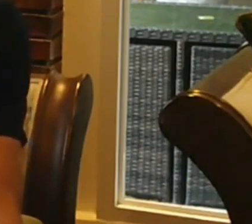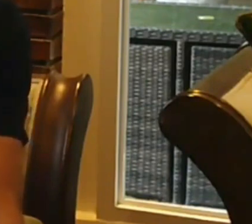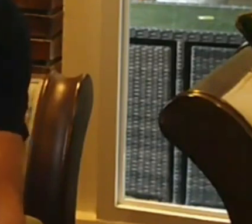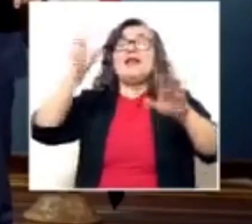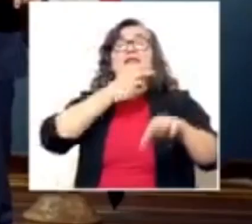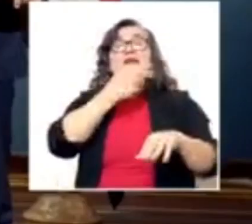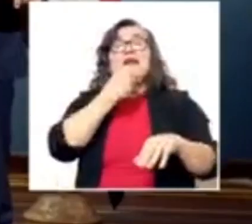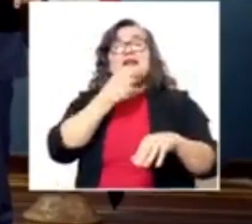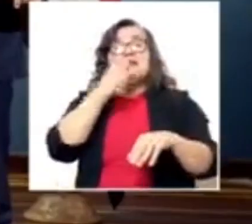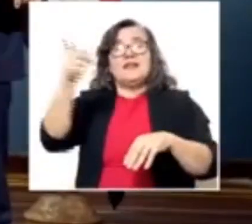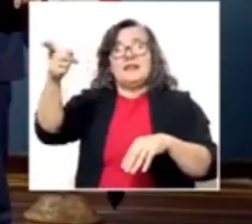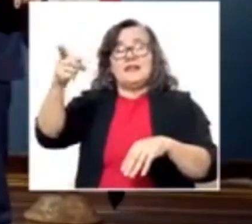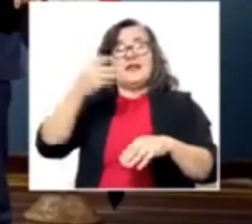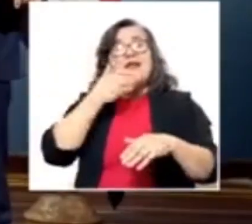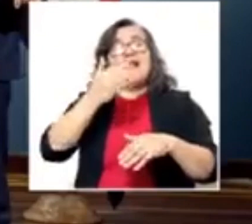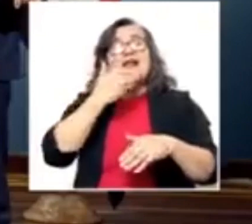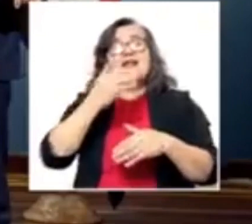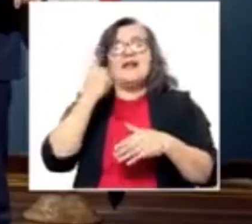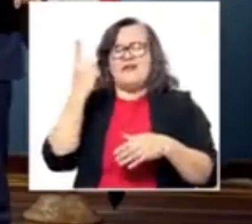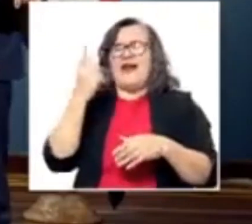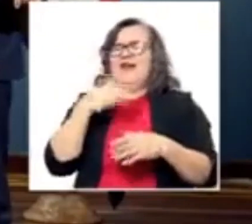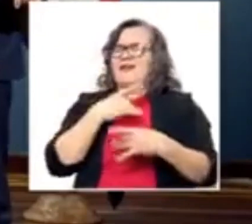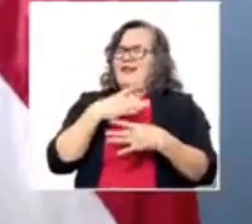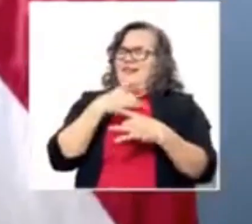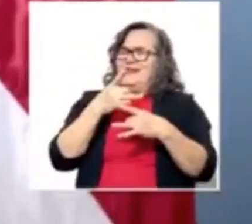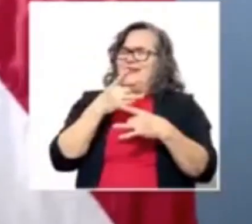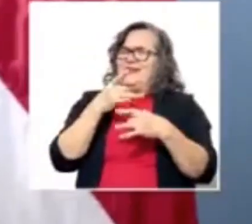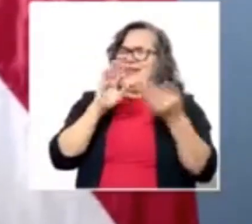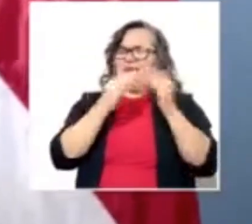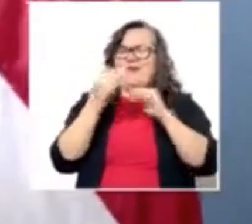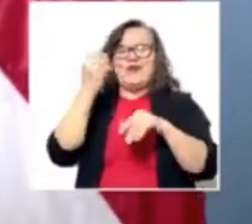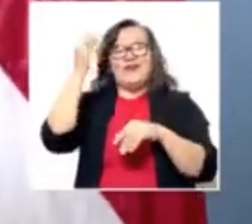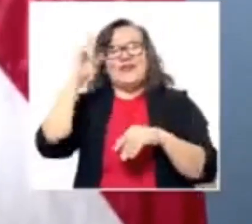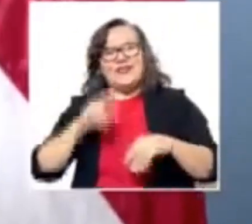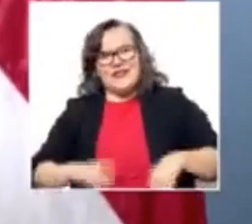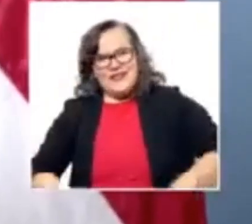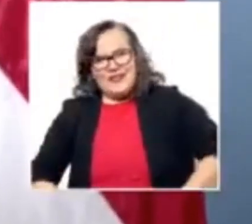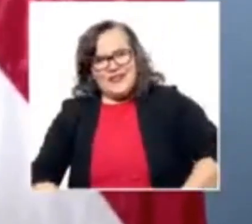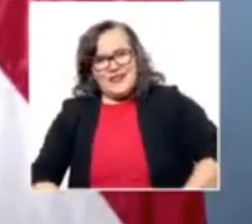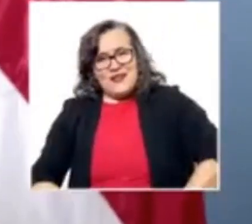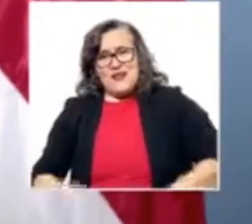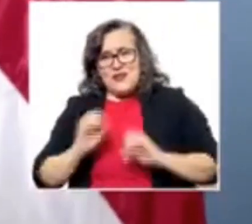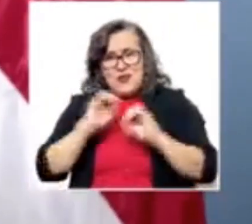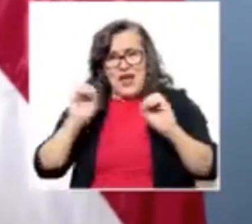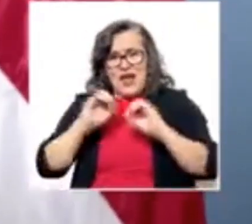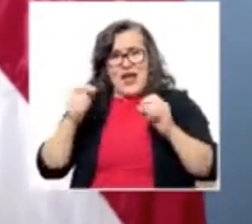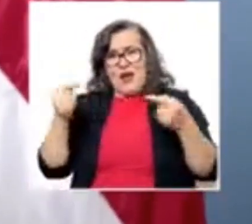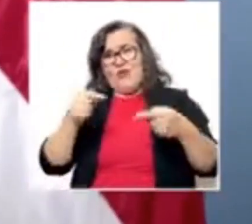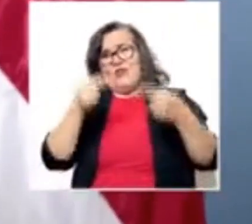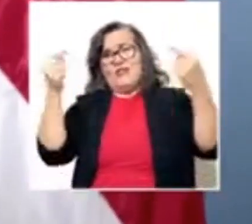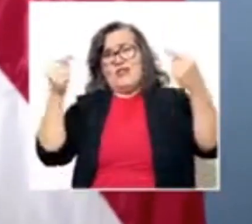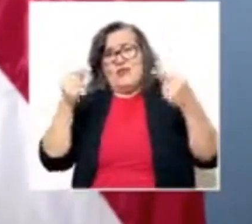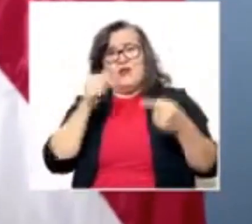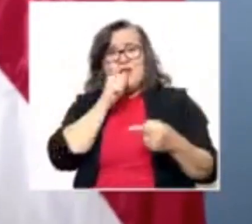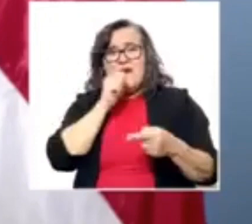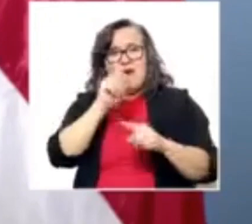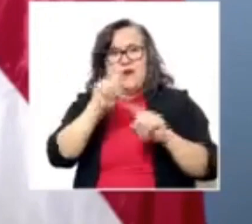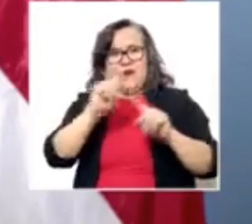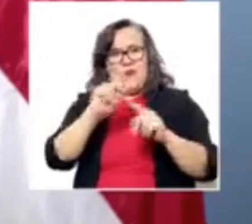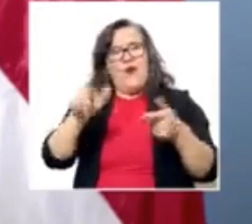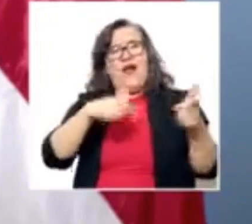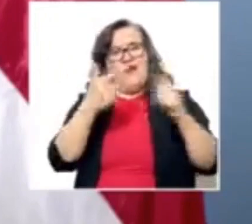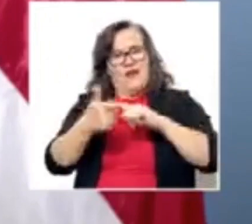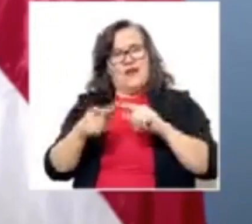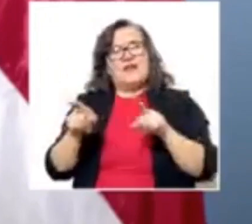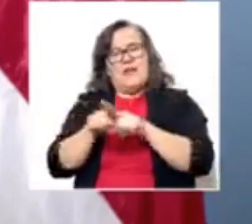o sea, sí, ya se. una cosa. Vean qué interesante, pueblo de Costa Rica. Yo no tengo nada contra el sector privado, al revés, lo estamos